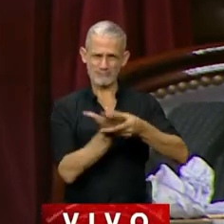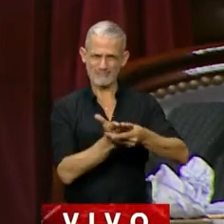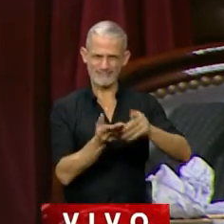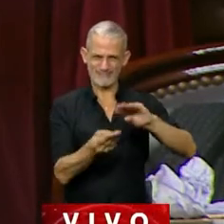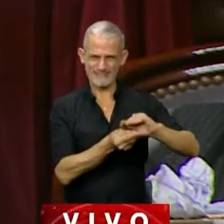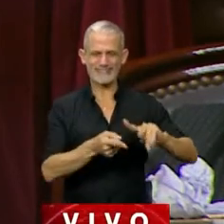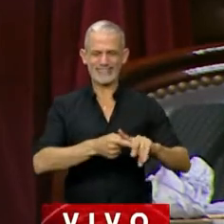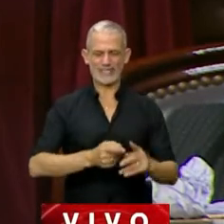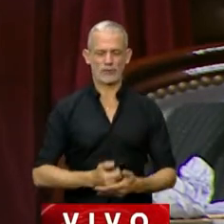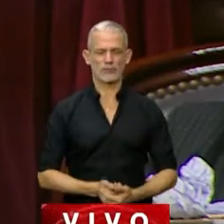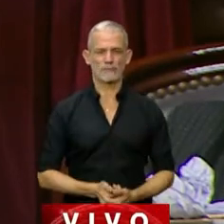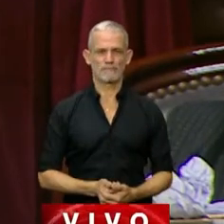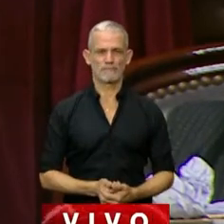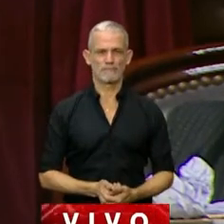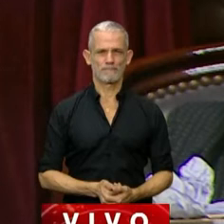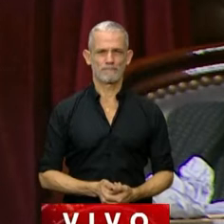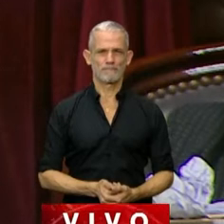la voy a insertar en ese sentido.